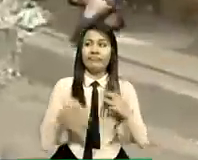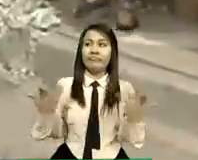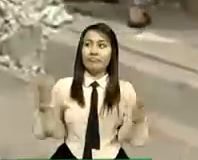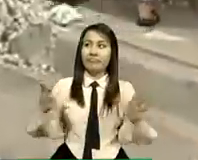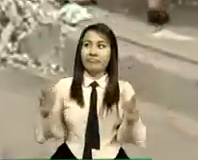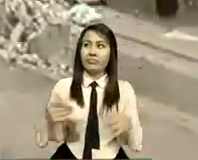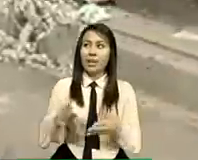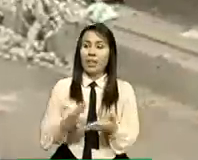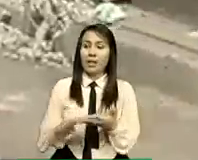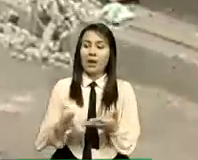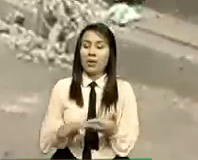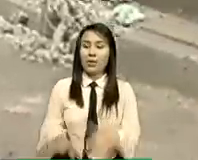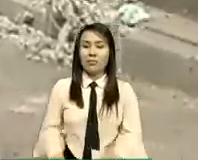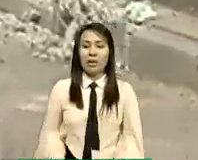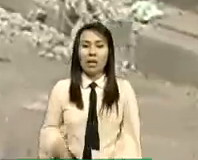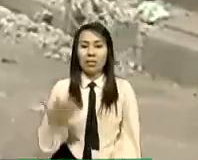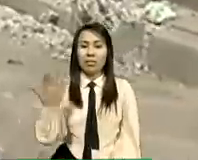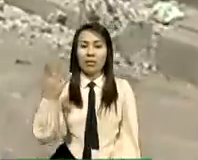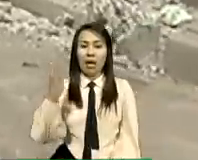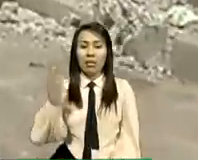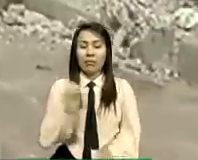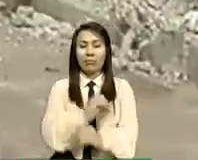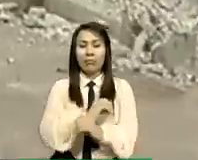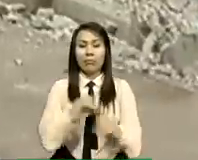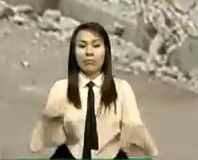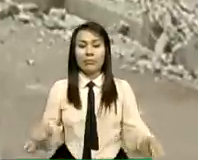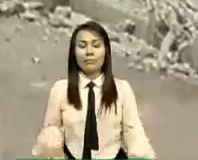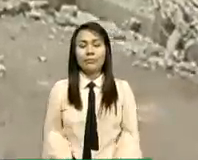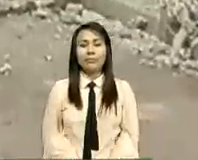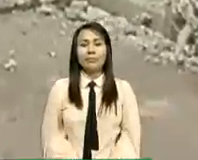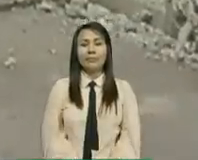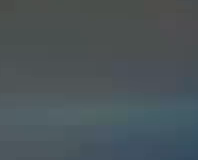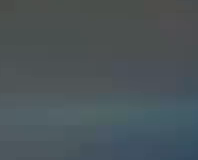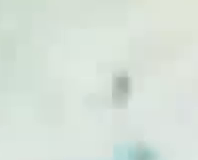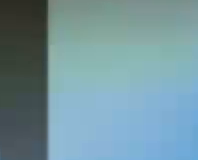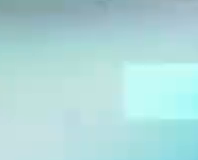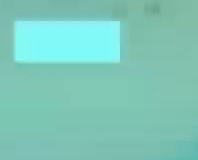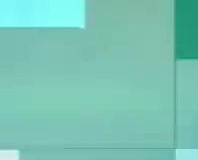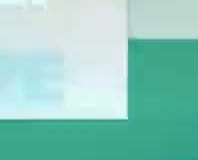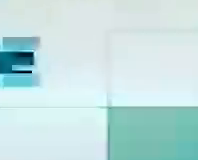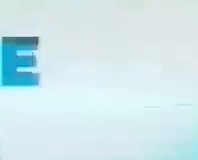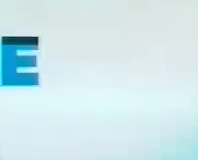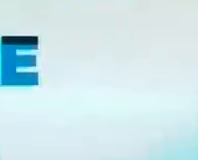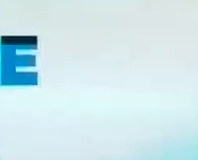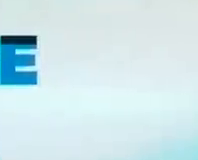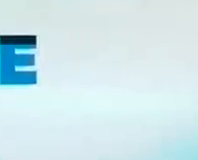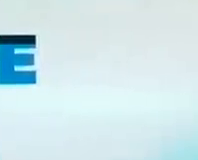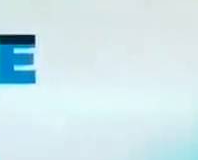disculpas, informó Charlie Pisa.